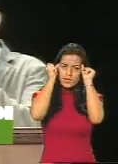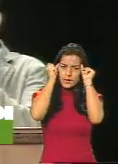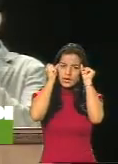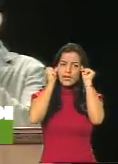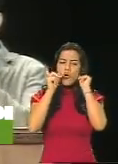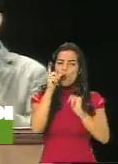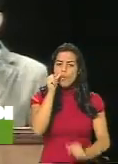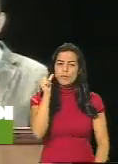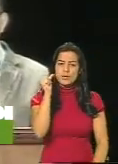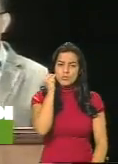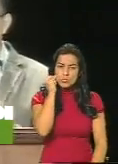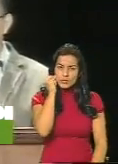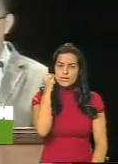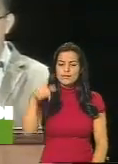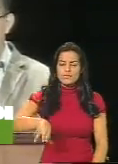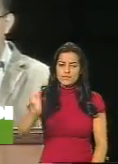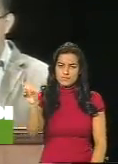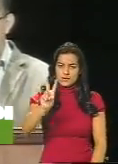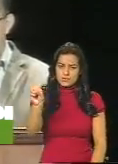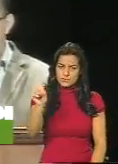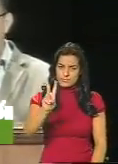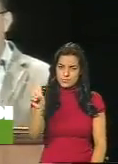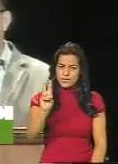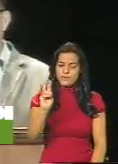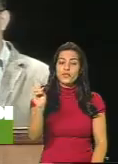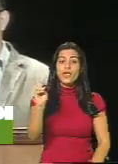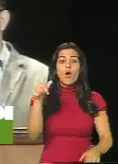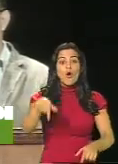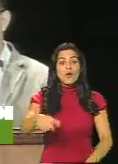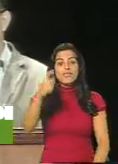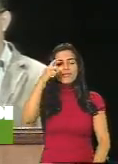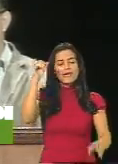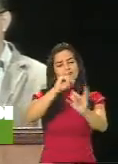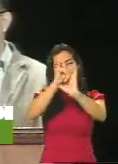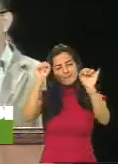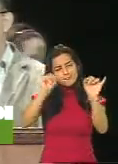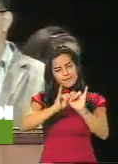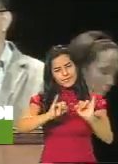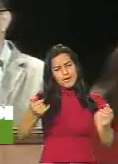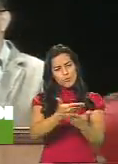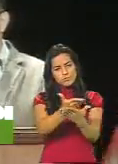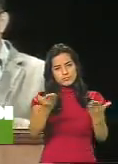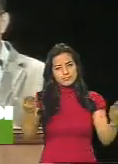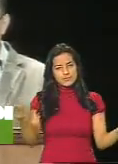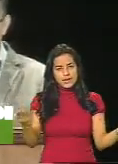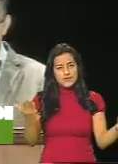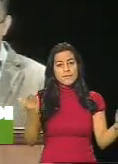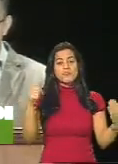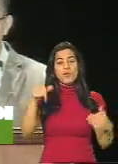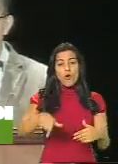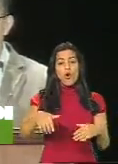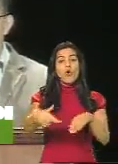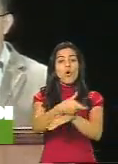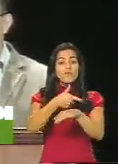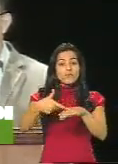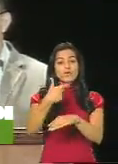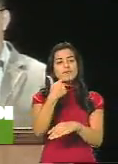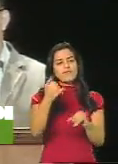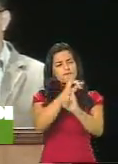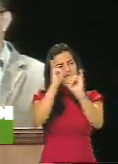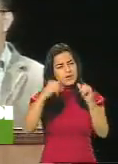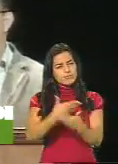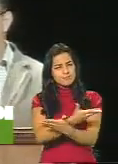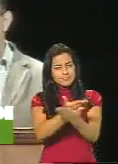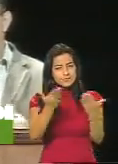y enfermeros de nuestra patria. Feliz día en nombre del presidente Chávez, de nuestro gobierno bolivariano